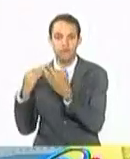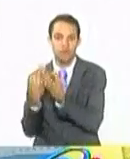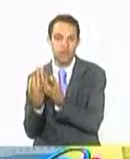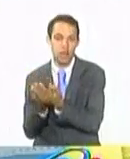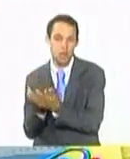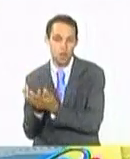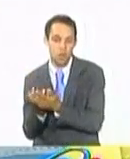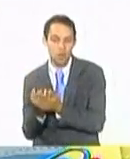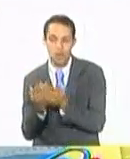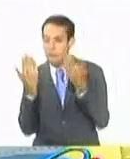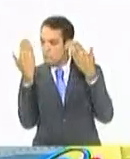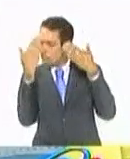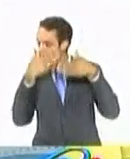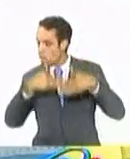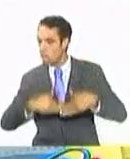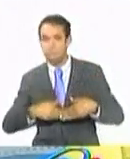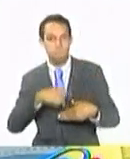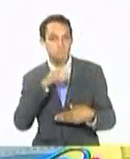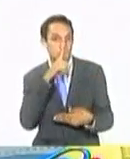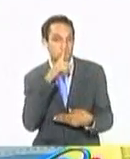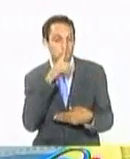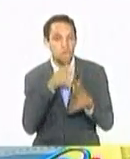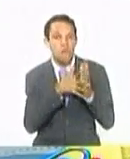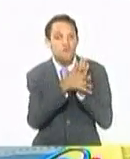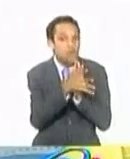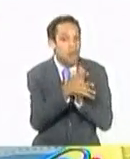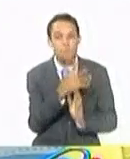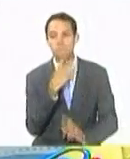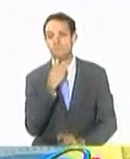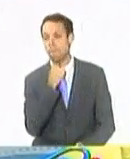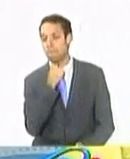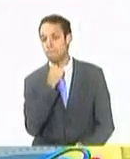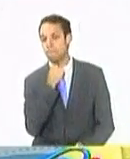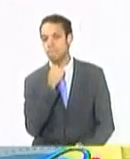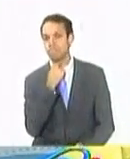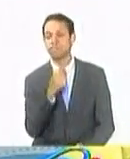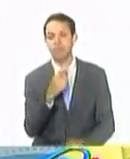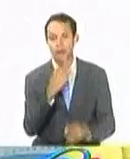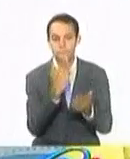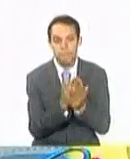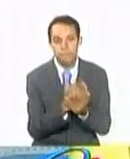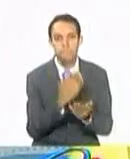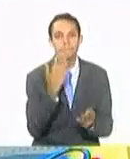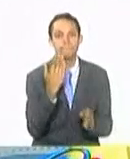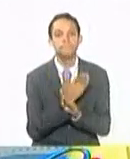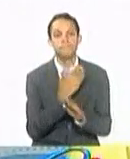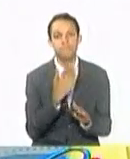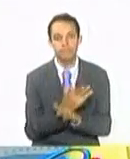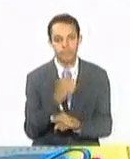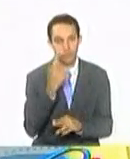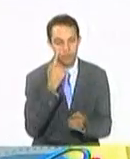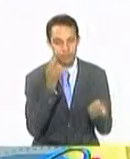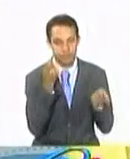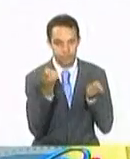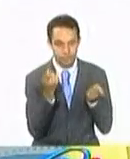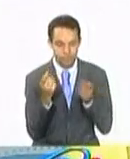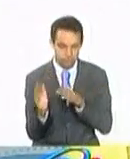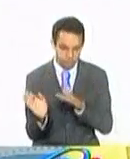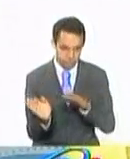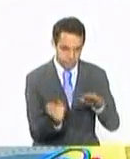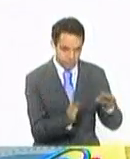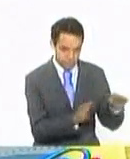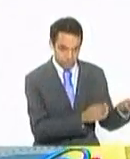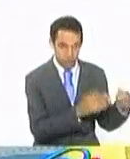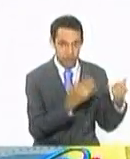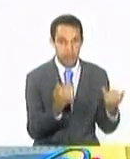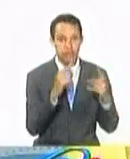encerradas y ni se dan cuenta y estas personas terminan mal entonces hay que buscar ese tipo de ayuda ahora